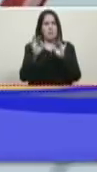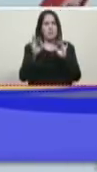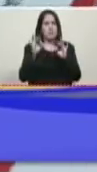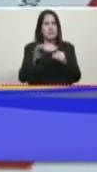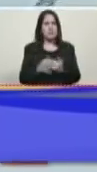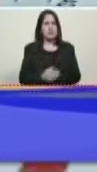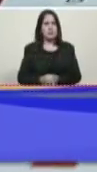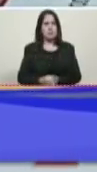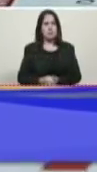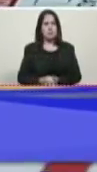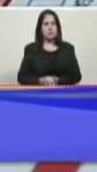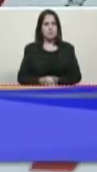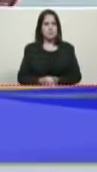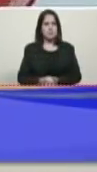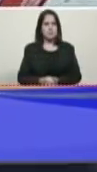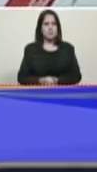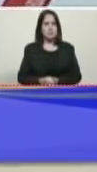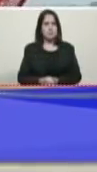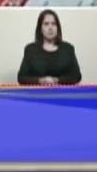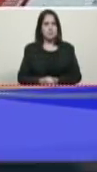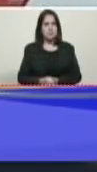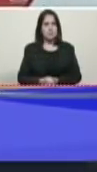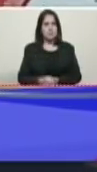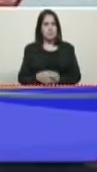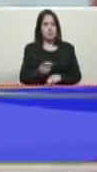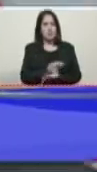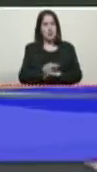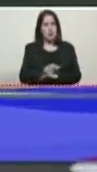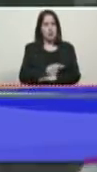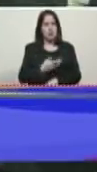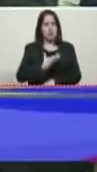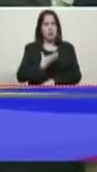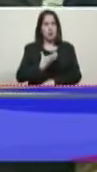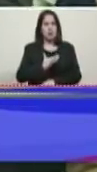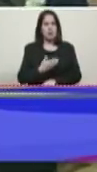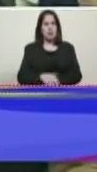de depósito inmediato gobernaciones alcaldías